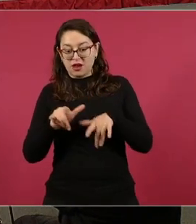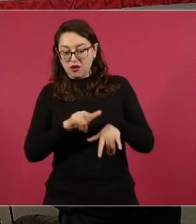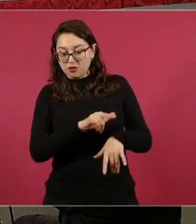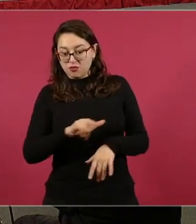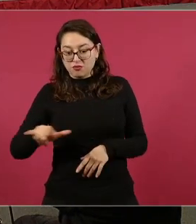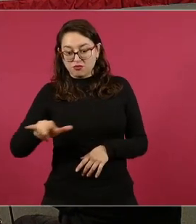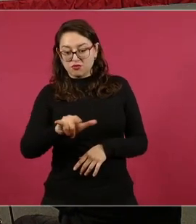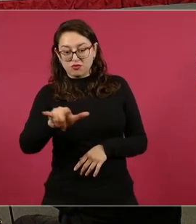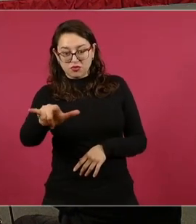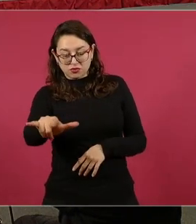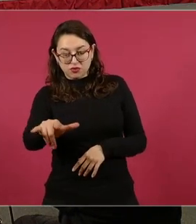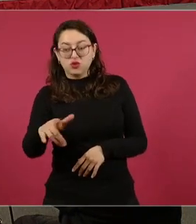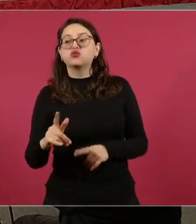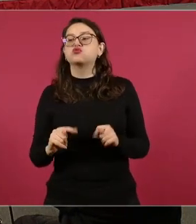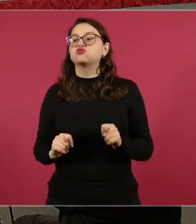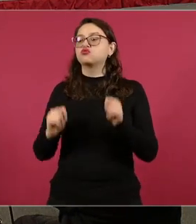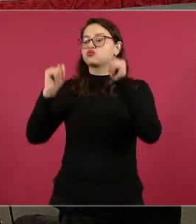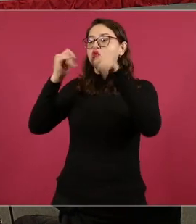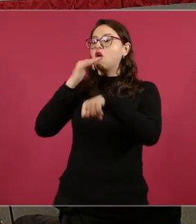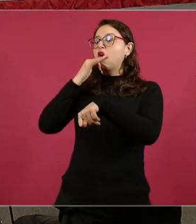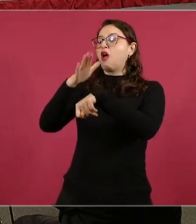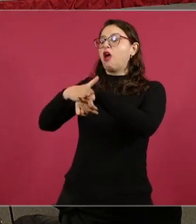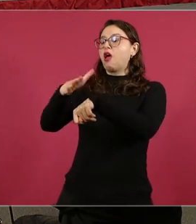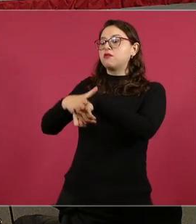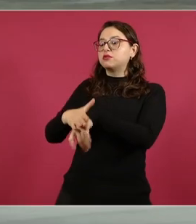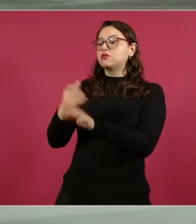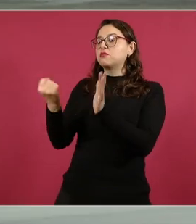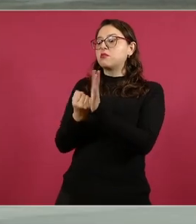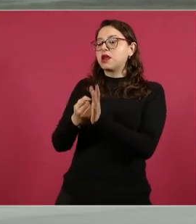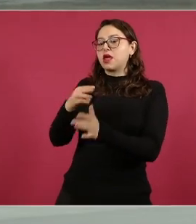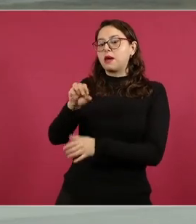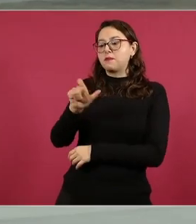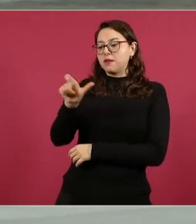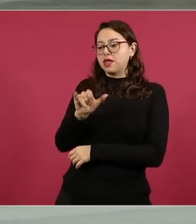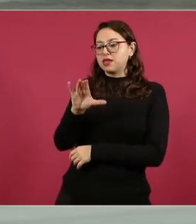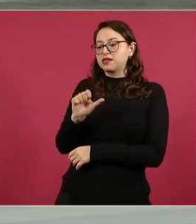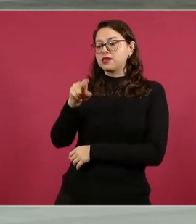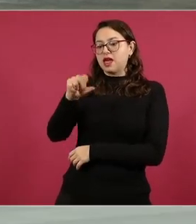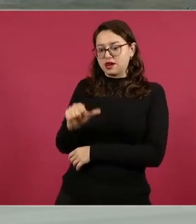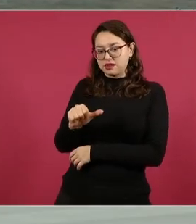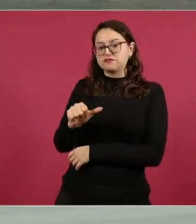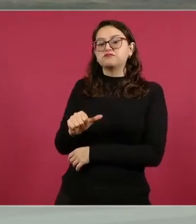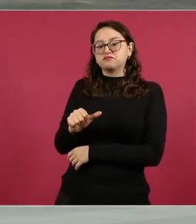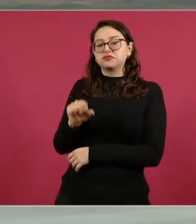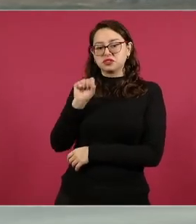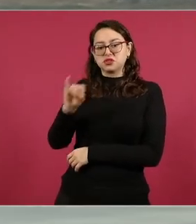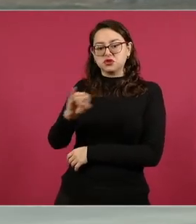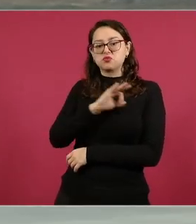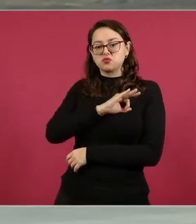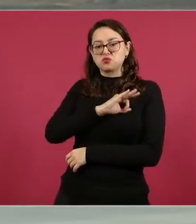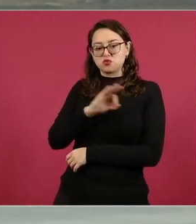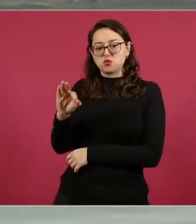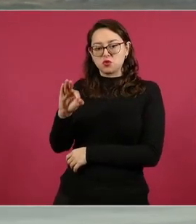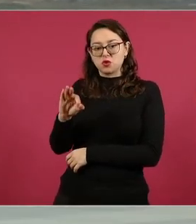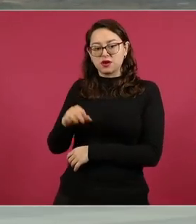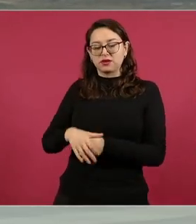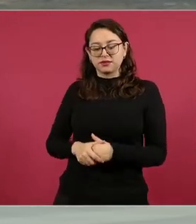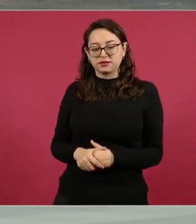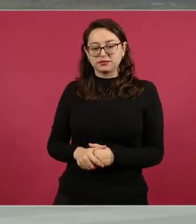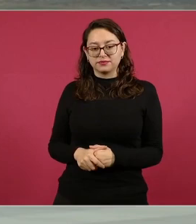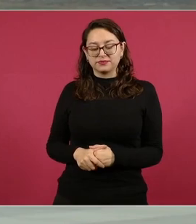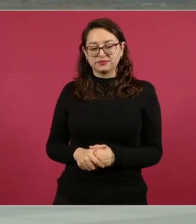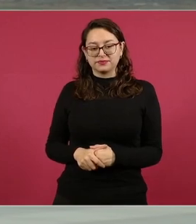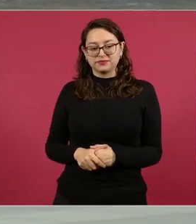Mexicana 1788, buenos días. De Torre Lucía, pista 04 central, QNH 30 decimal